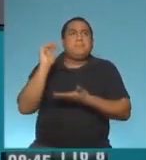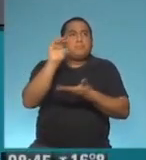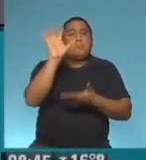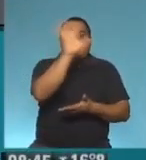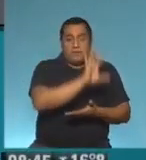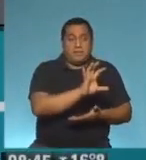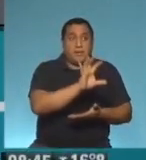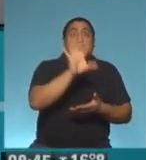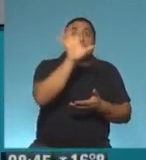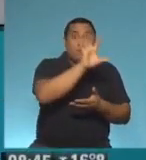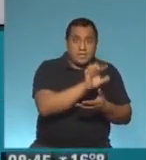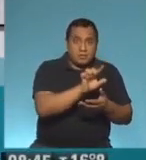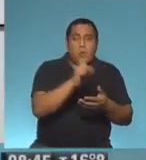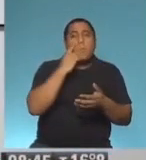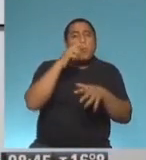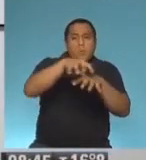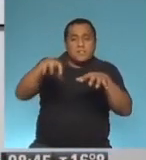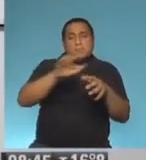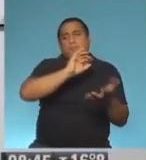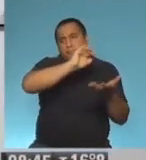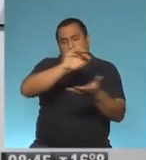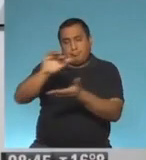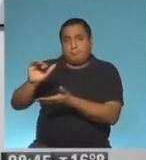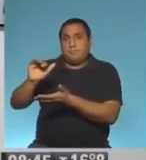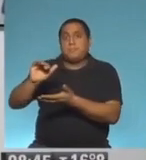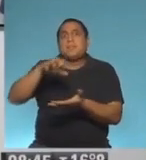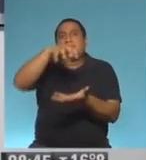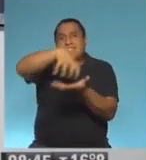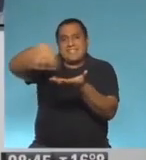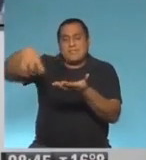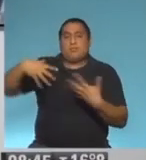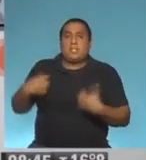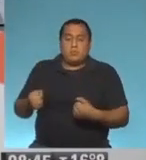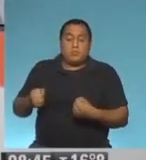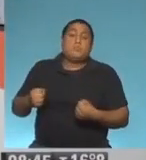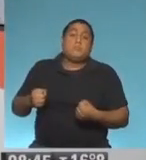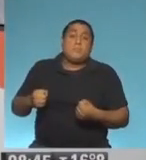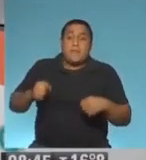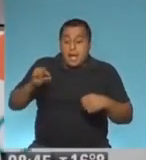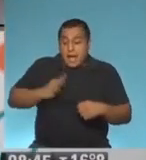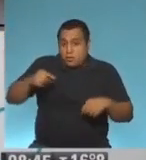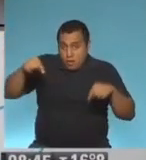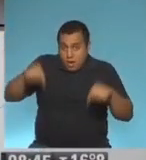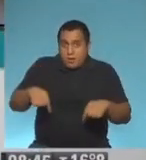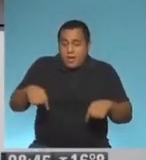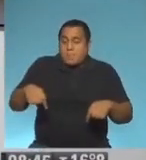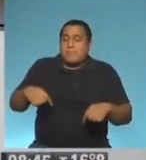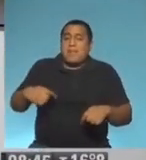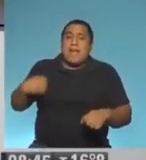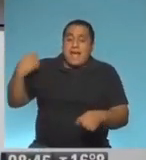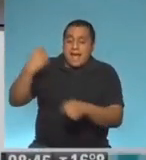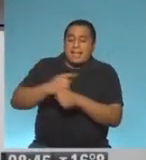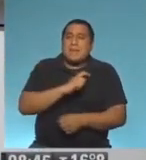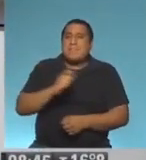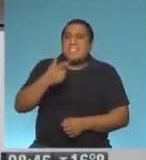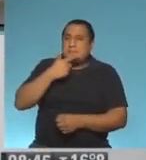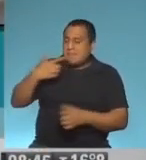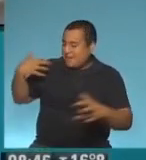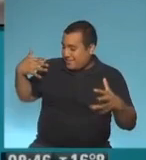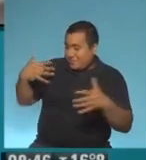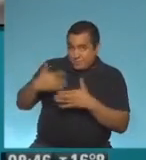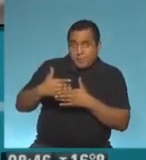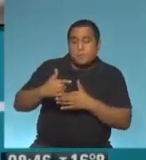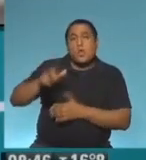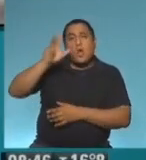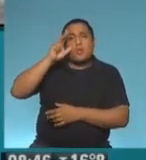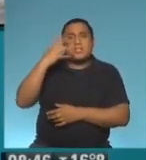municipios y ahí llega al centro de salud en este año hasta lo que va el mes de septiembre se distribuyó ya